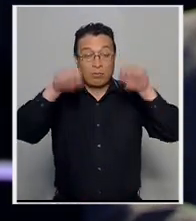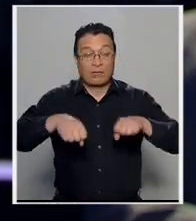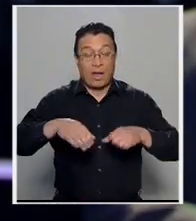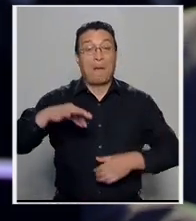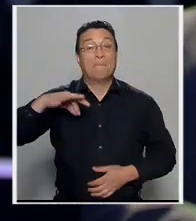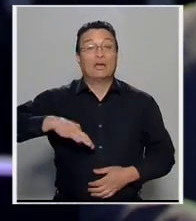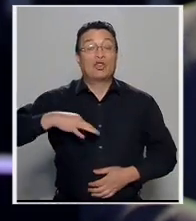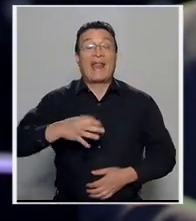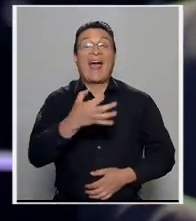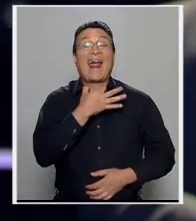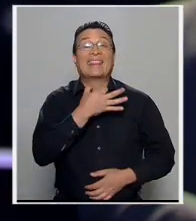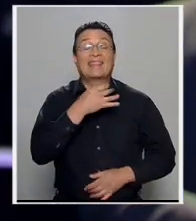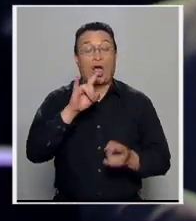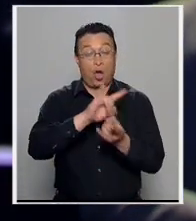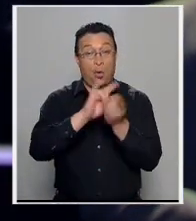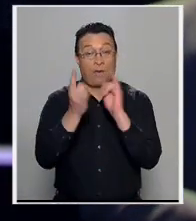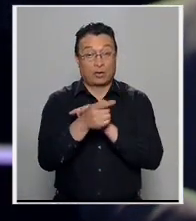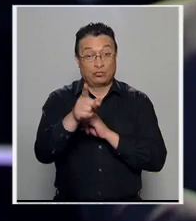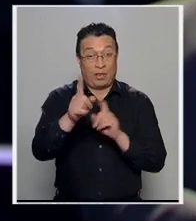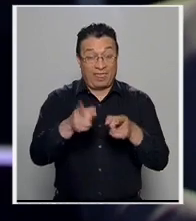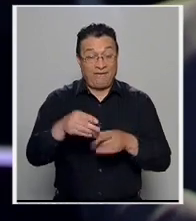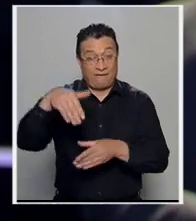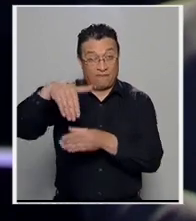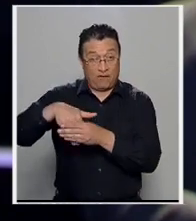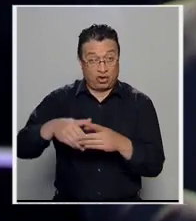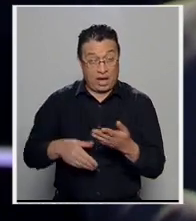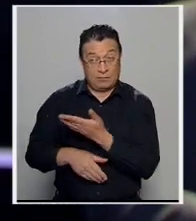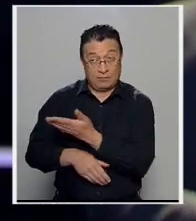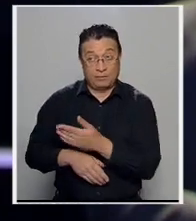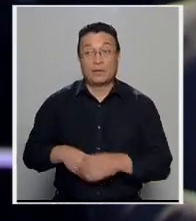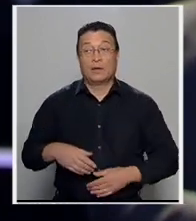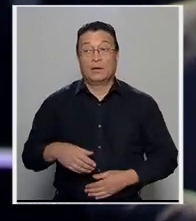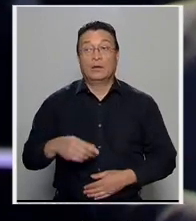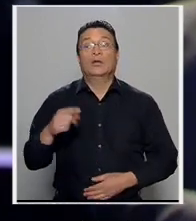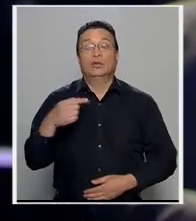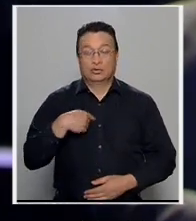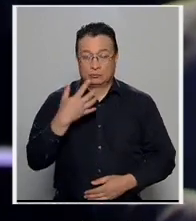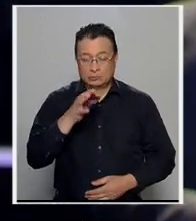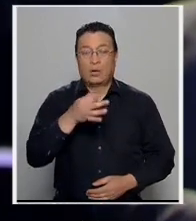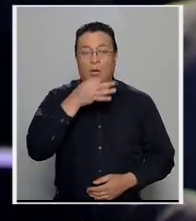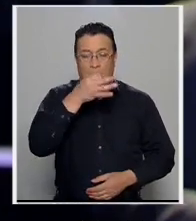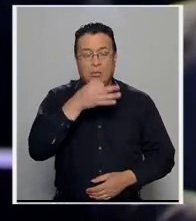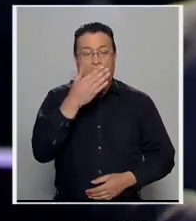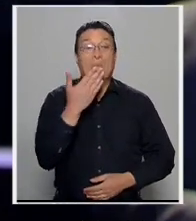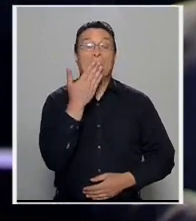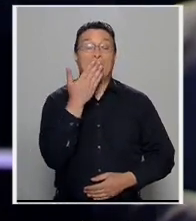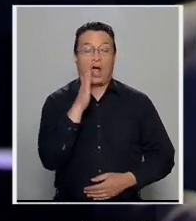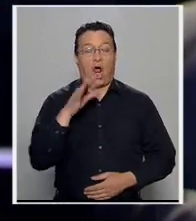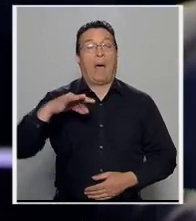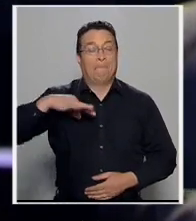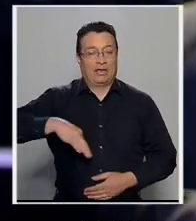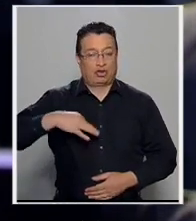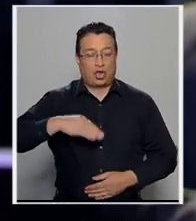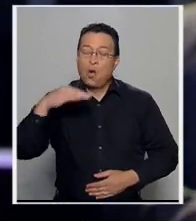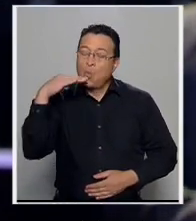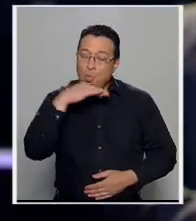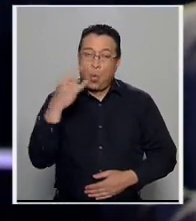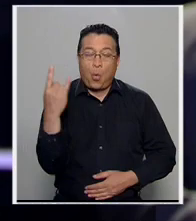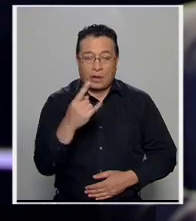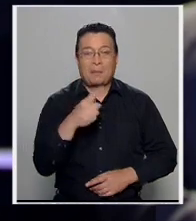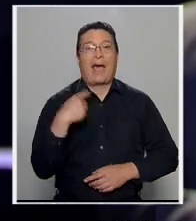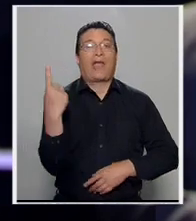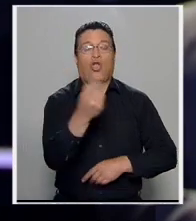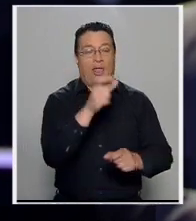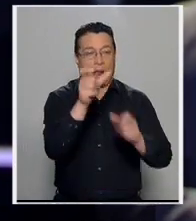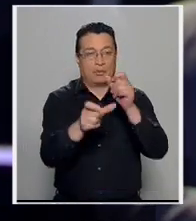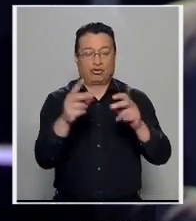pensión garantizada universal? Usted la va a tener que votar. Acojo el llamado de mejorar las pensiones de manera urgente para todas las personas que nos